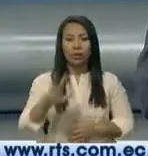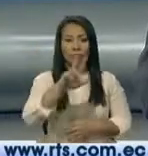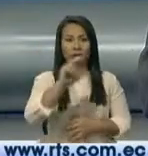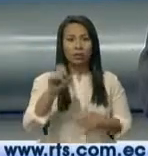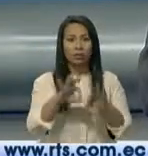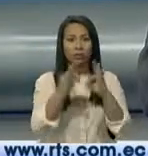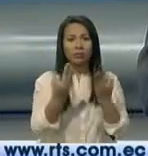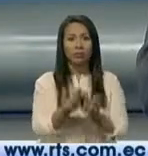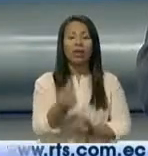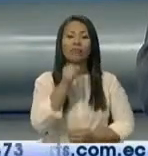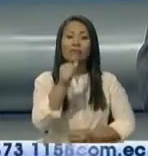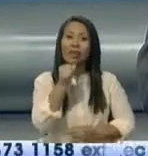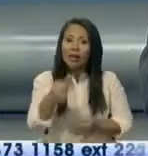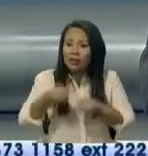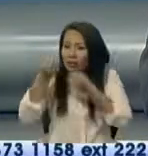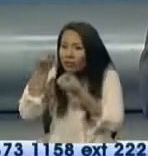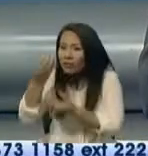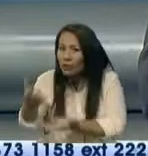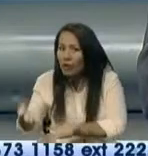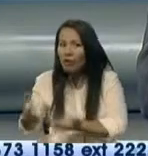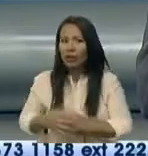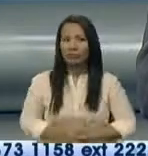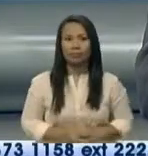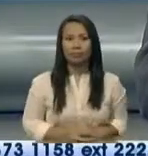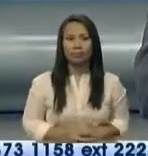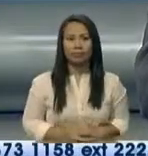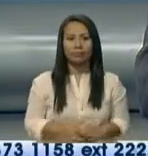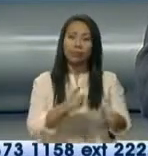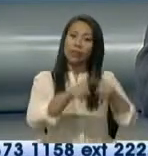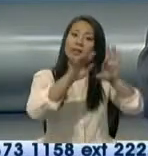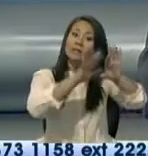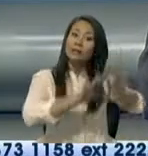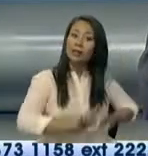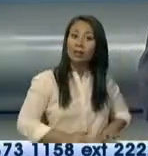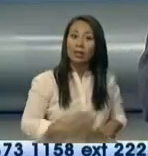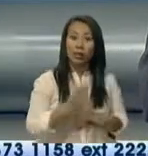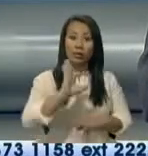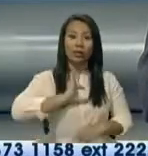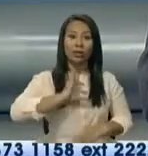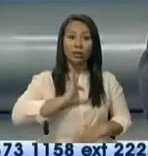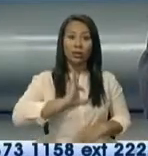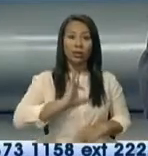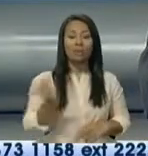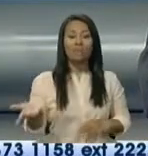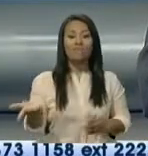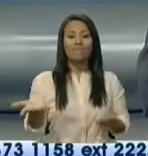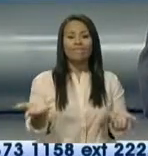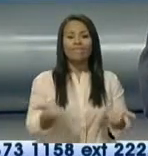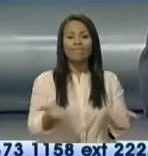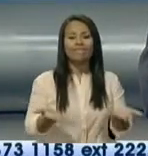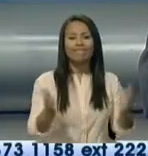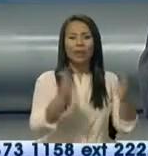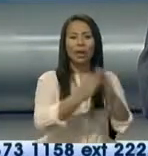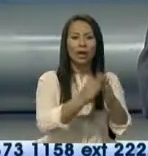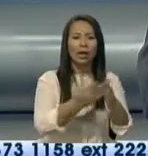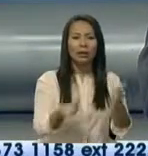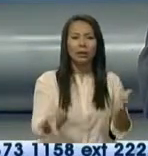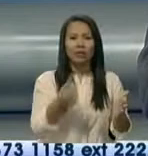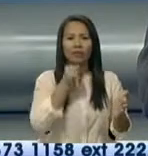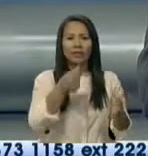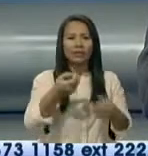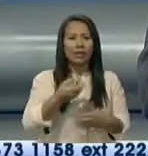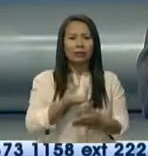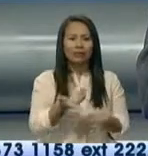sin previa notificación. Sin embargo, el secretario técnico de Prevención de Asentamientos Irregulares, César Poveda,